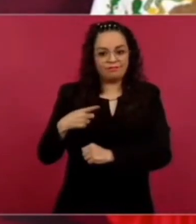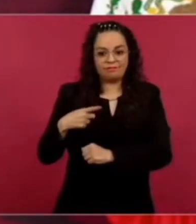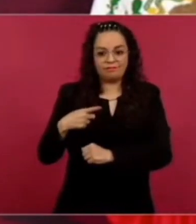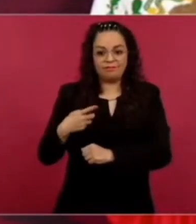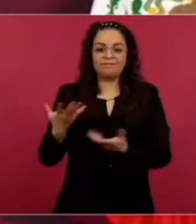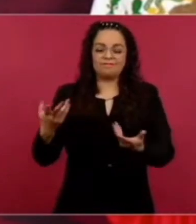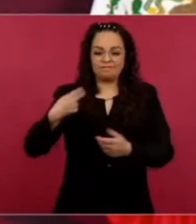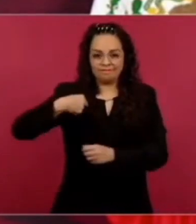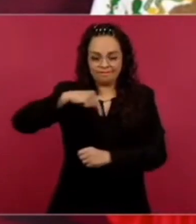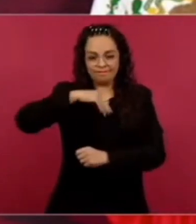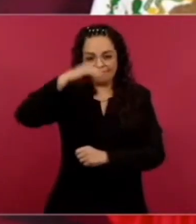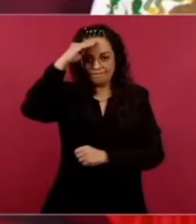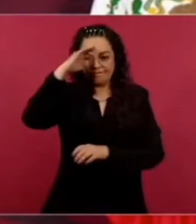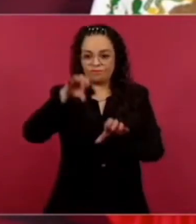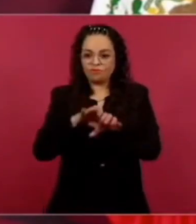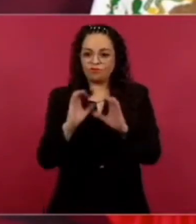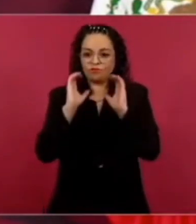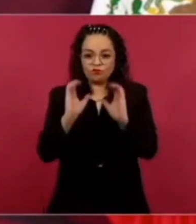Tenemos que cuidar